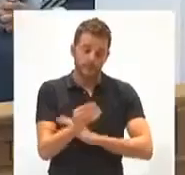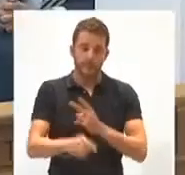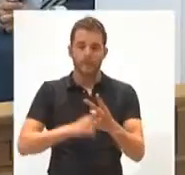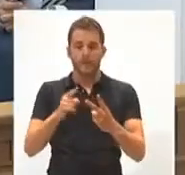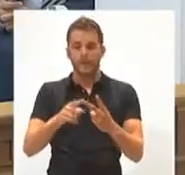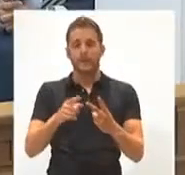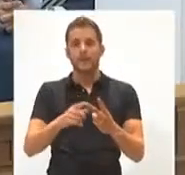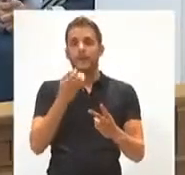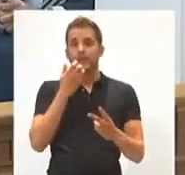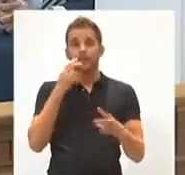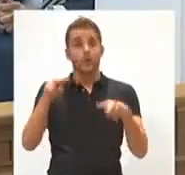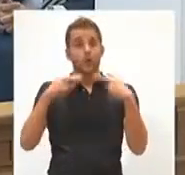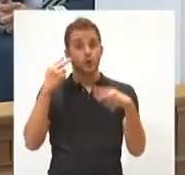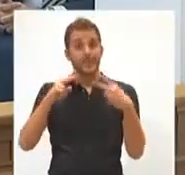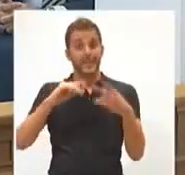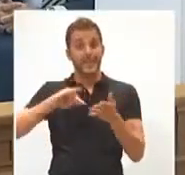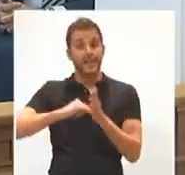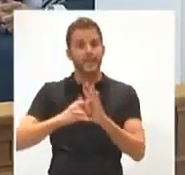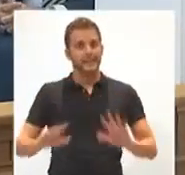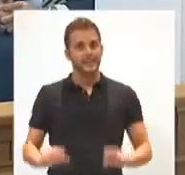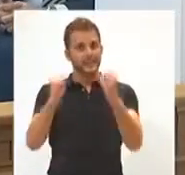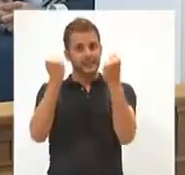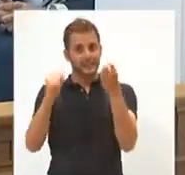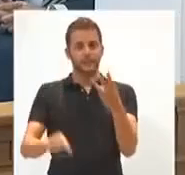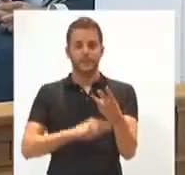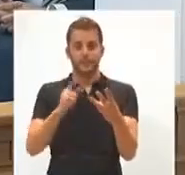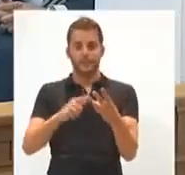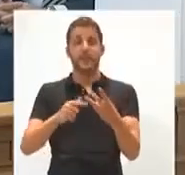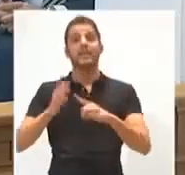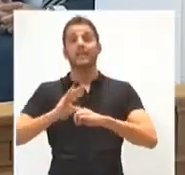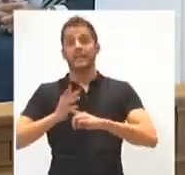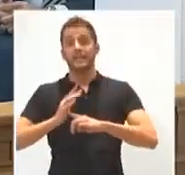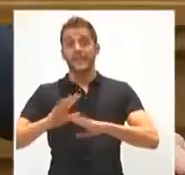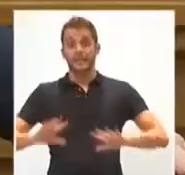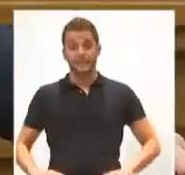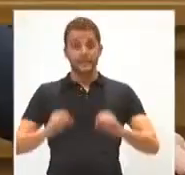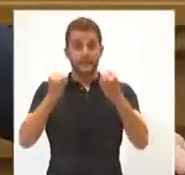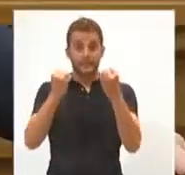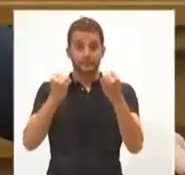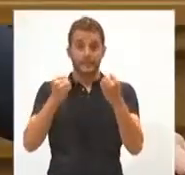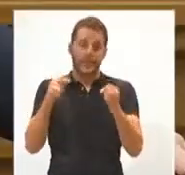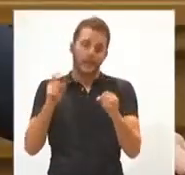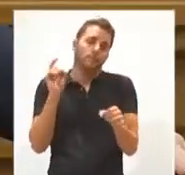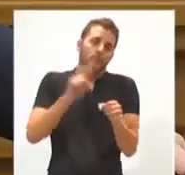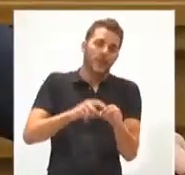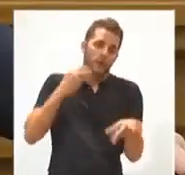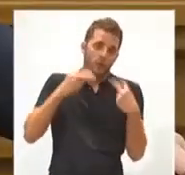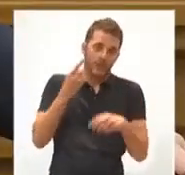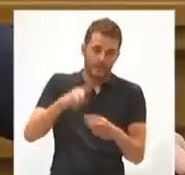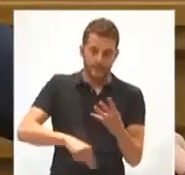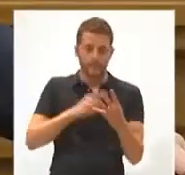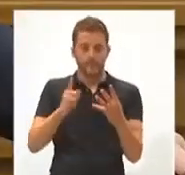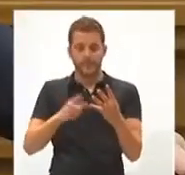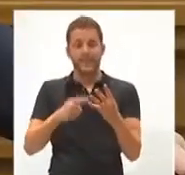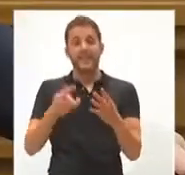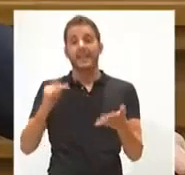rescate de la hostelería el plan de rescate para castilla-la mancha' que se supone que también sería la hostelería el plan de tests masivos